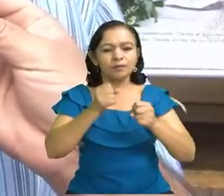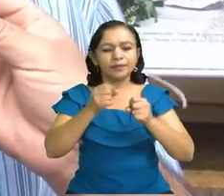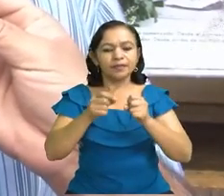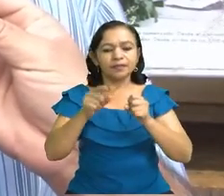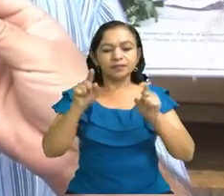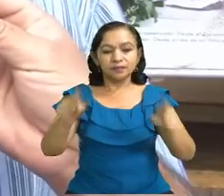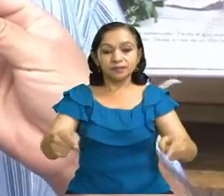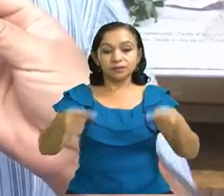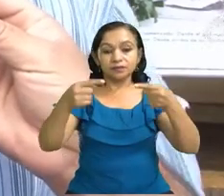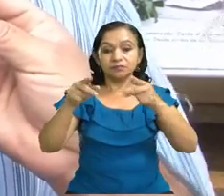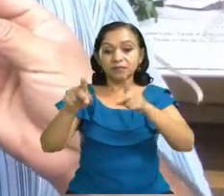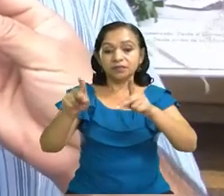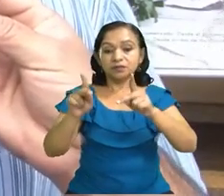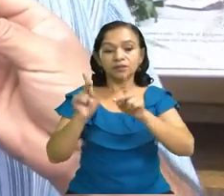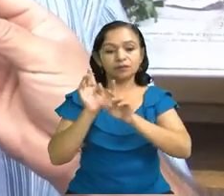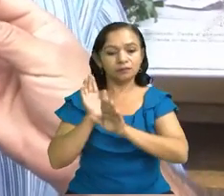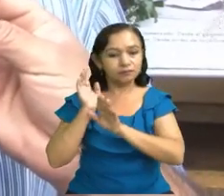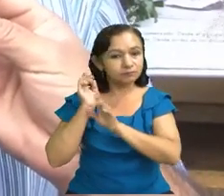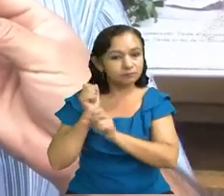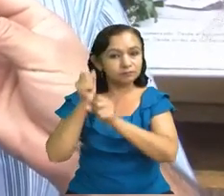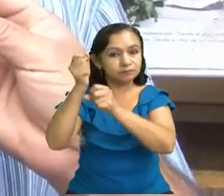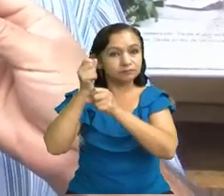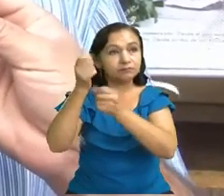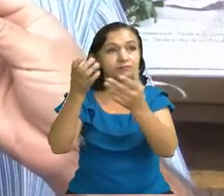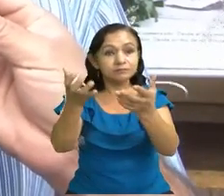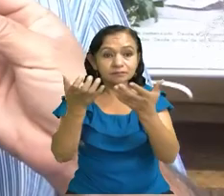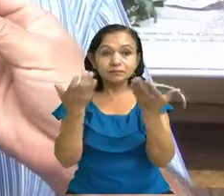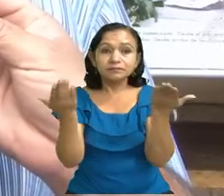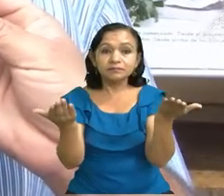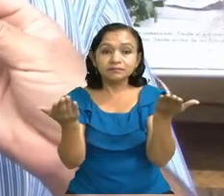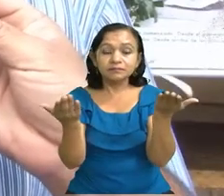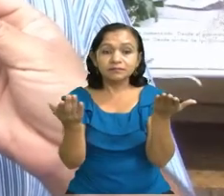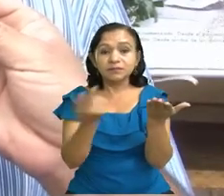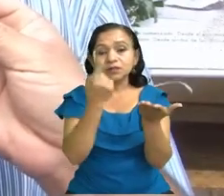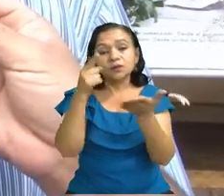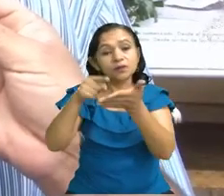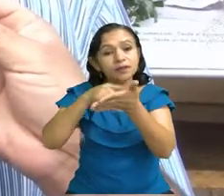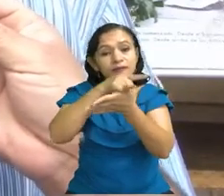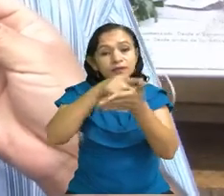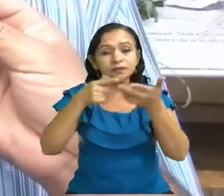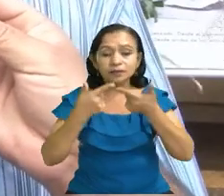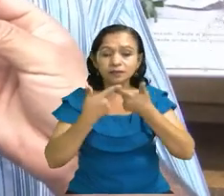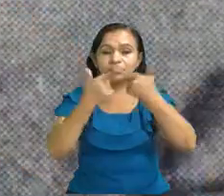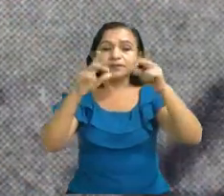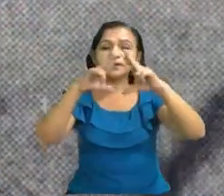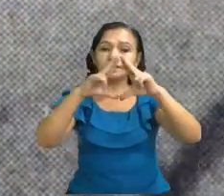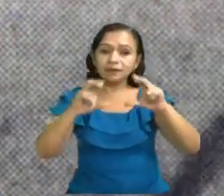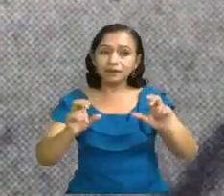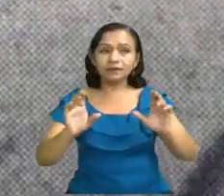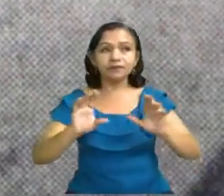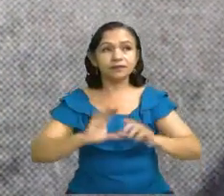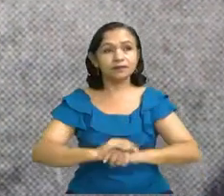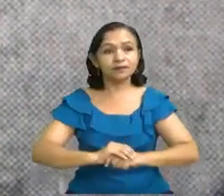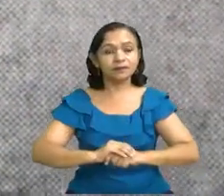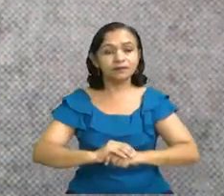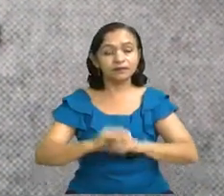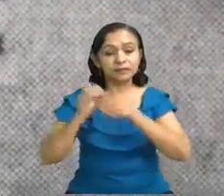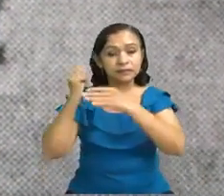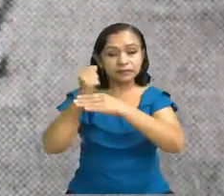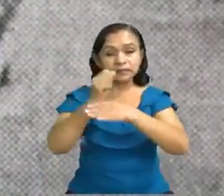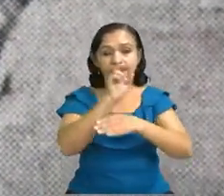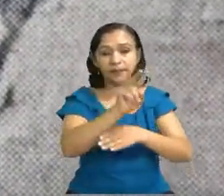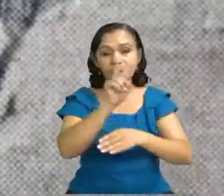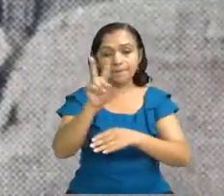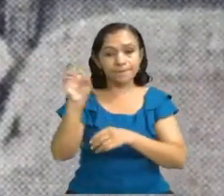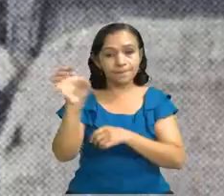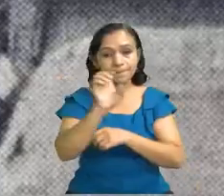manifestantes que pedían, que demandaban unas elecciones libres aquí en Nicaragua. La masacre de ese 22